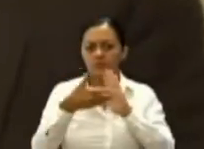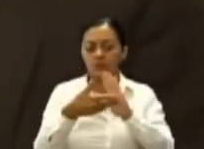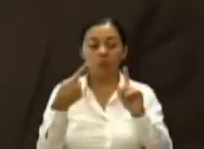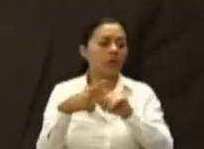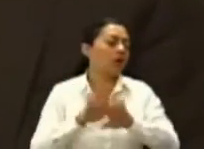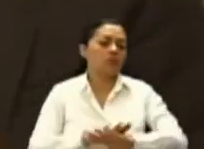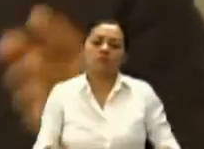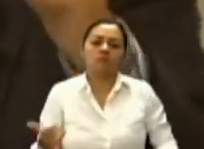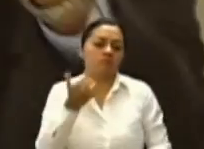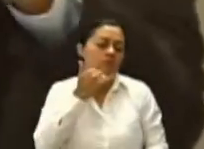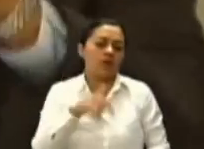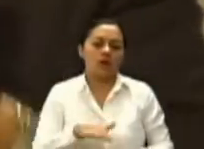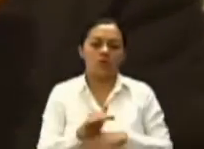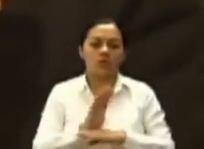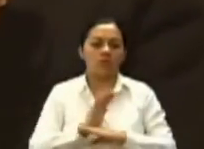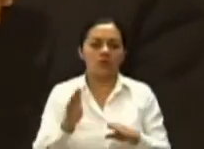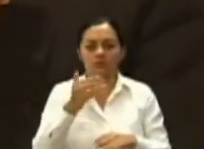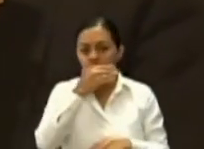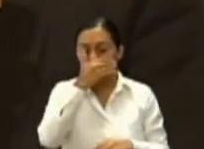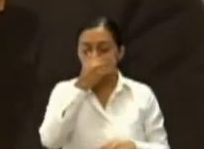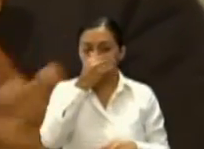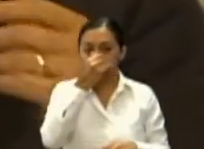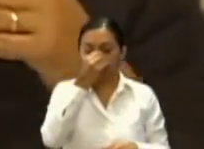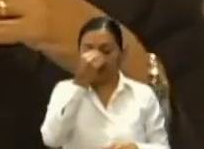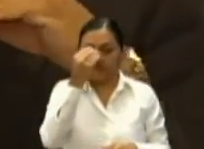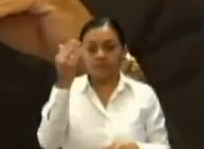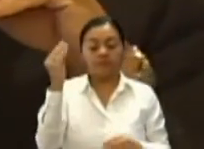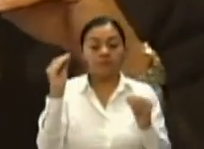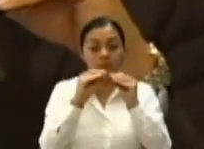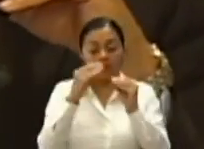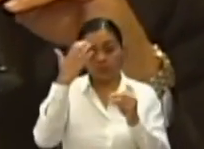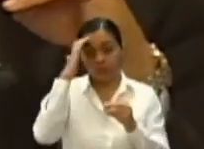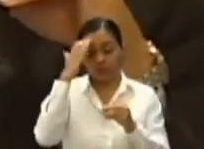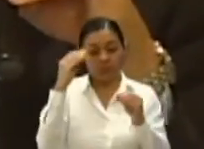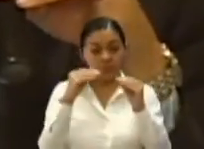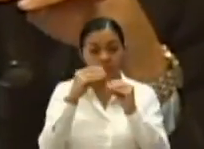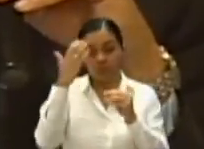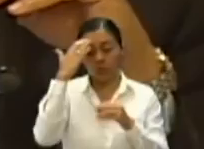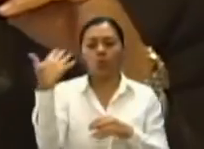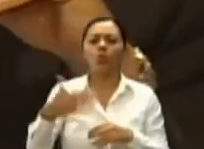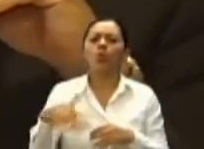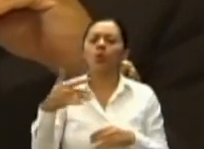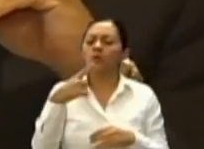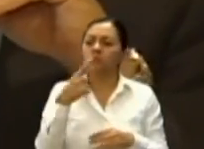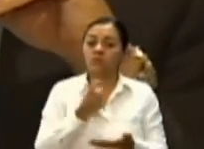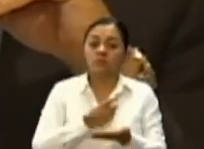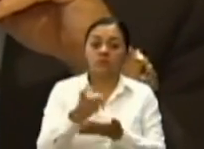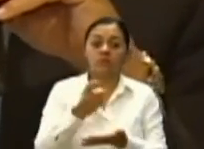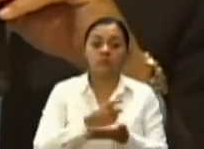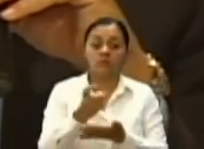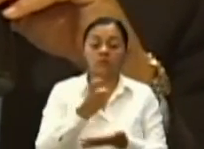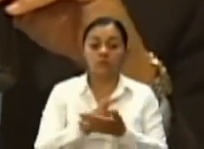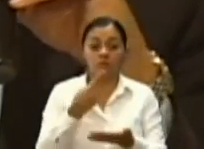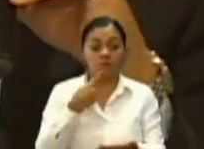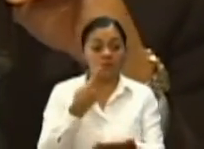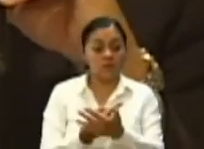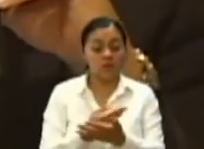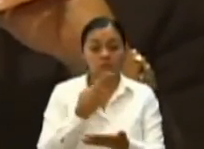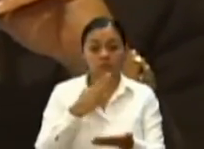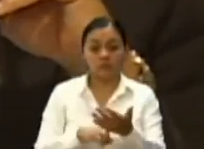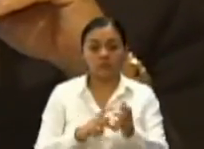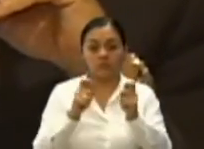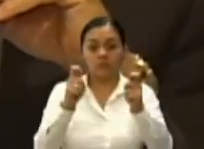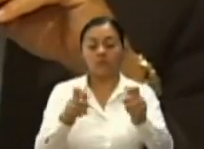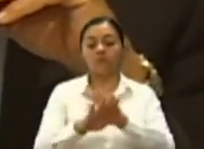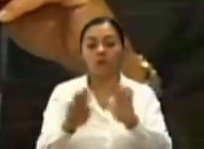satanizando no hay lo que les preocupa es el rumores que corrieron de que a pero con el descrédito o sea la atribución a